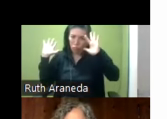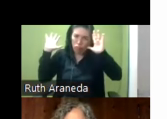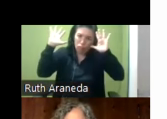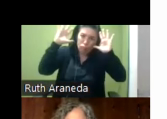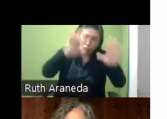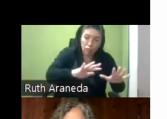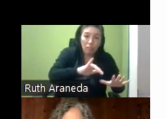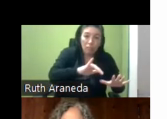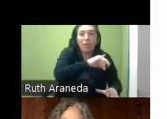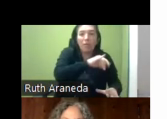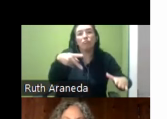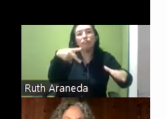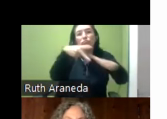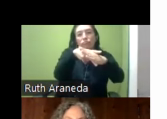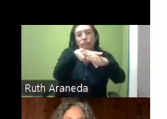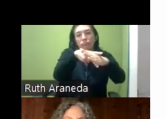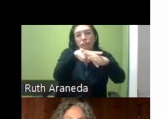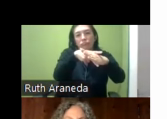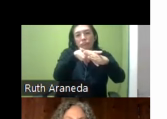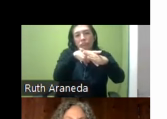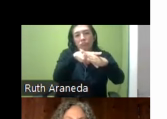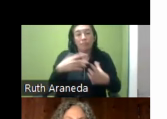queda interrumpido.